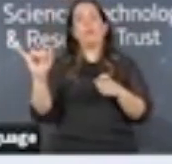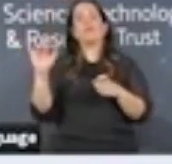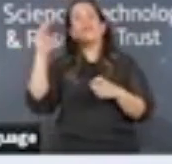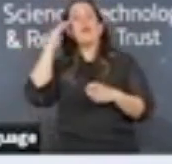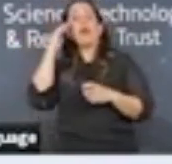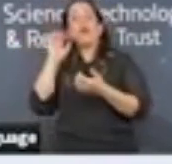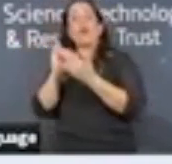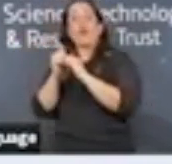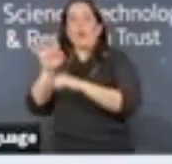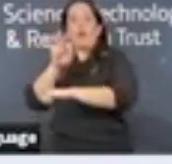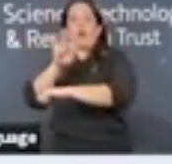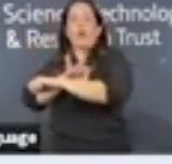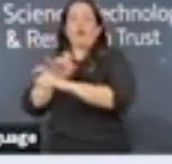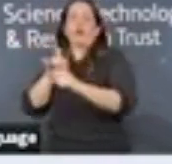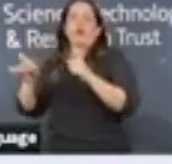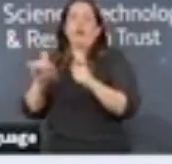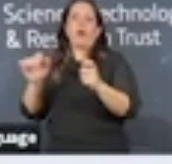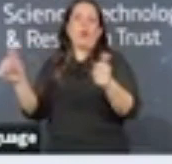a todo nivel.